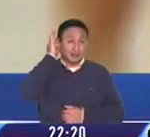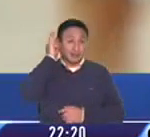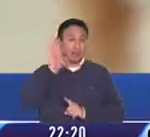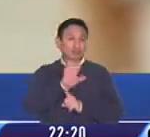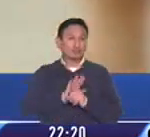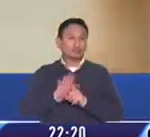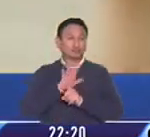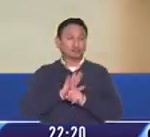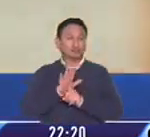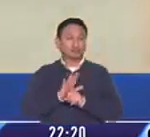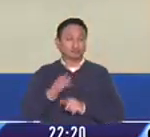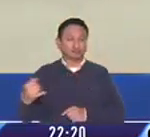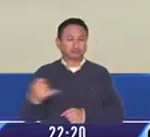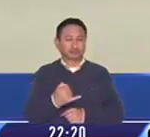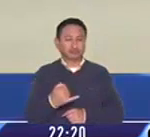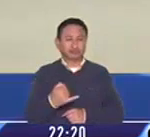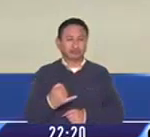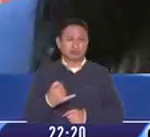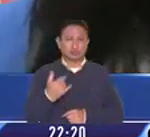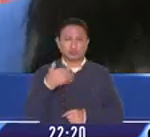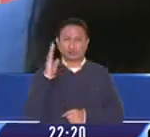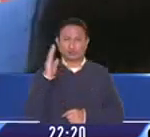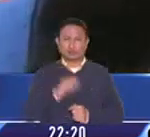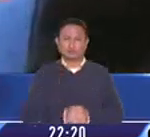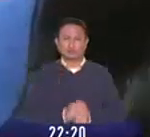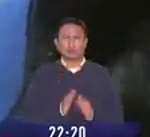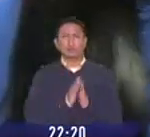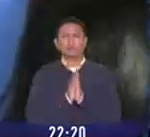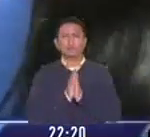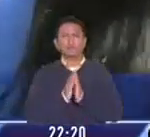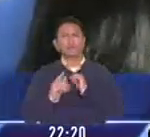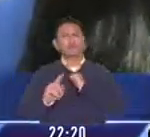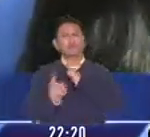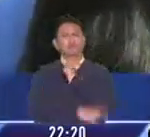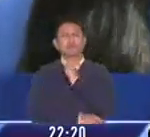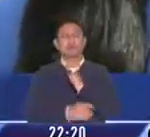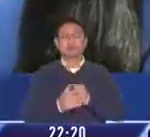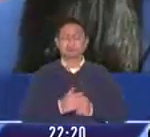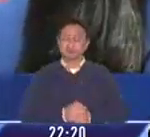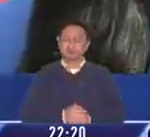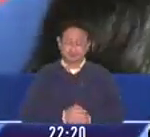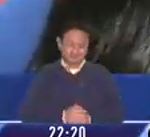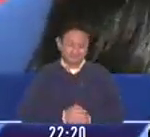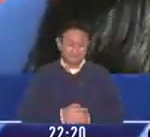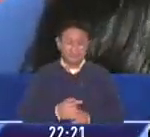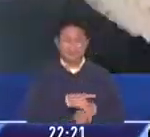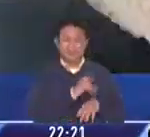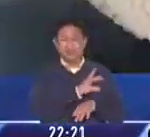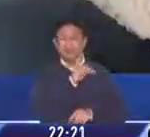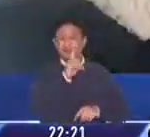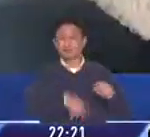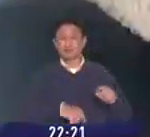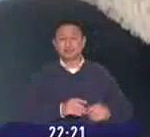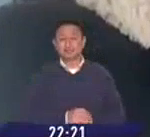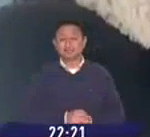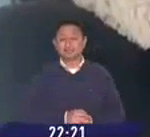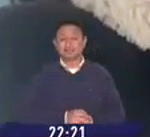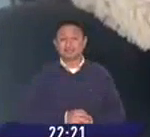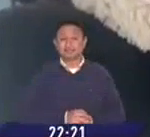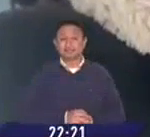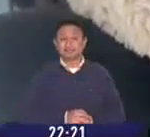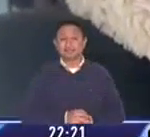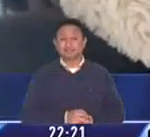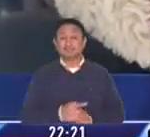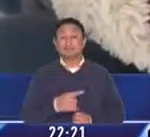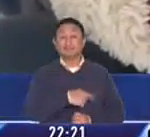sexualmente de la menor por reiteradas ocasiones. Pido justicia porque no se puede quedar así. Es un caso que lo decidieron